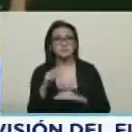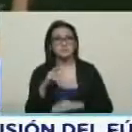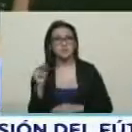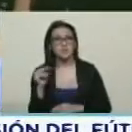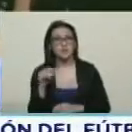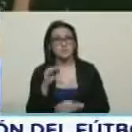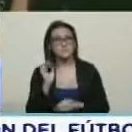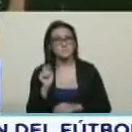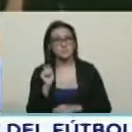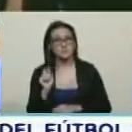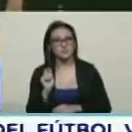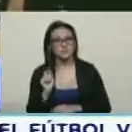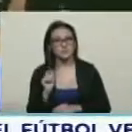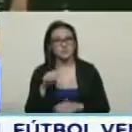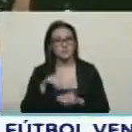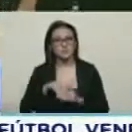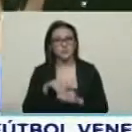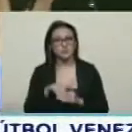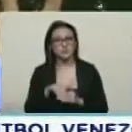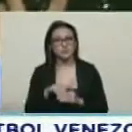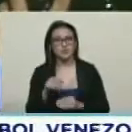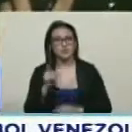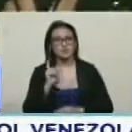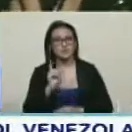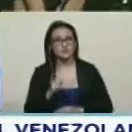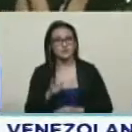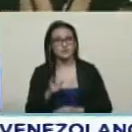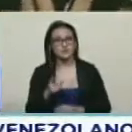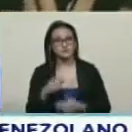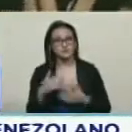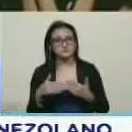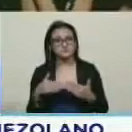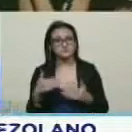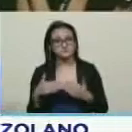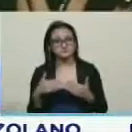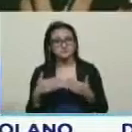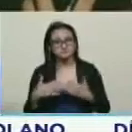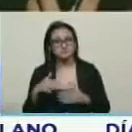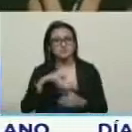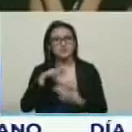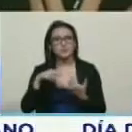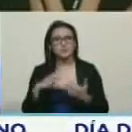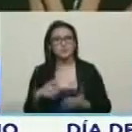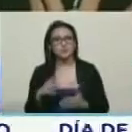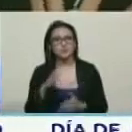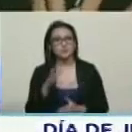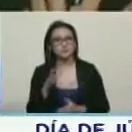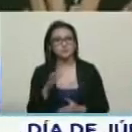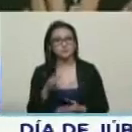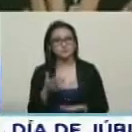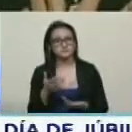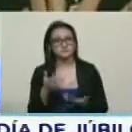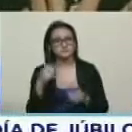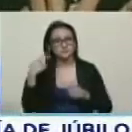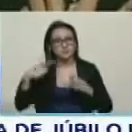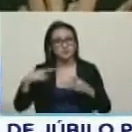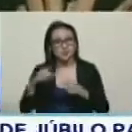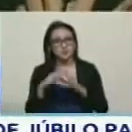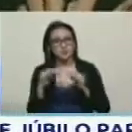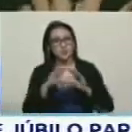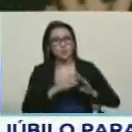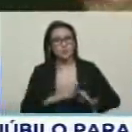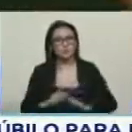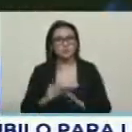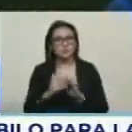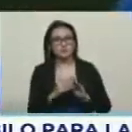estos minutos del voto, sino que sea, como viene construyéndose durante los años de la Revolución Bolivariana, un ejercicio cotidiano en todas las comunidades, que